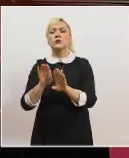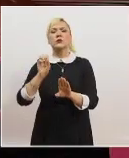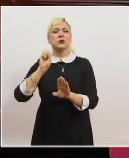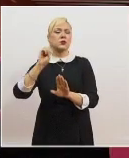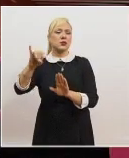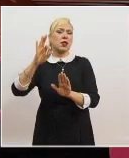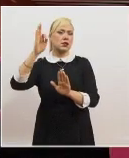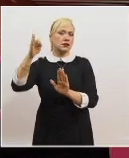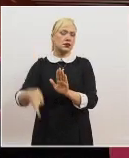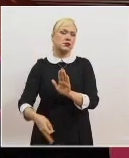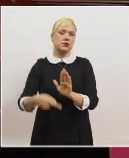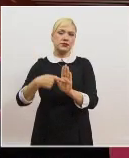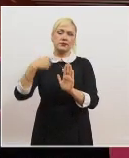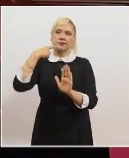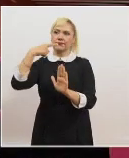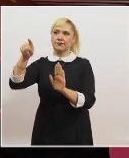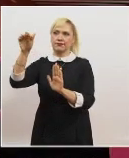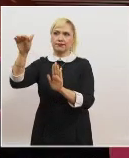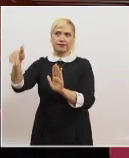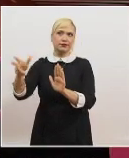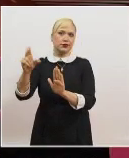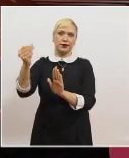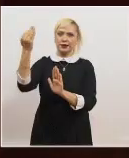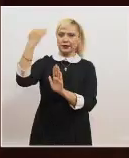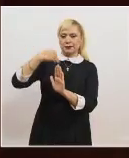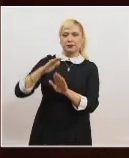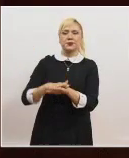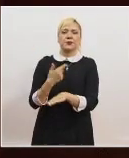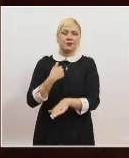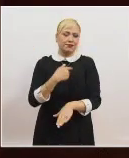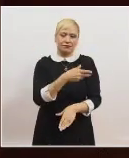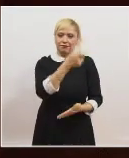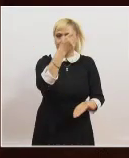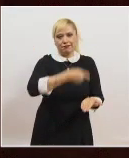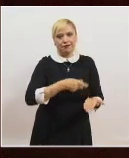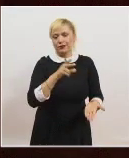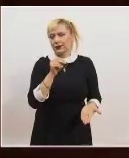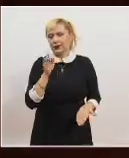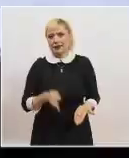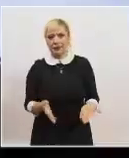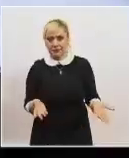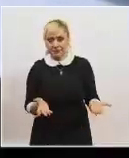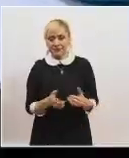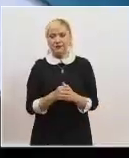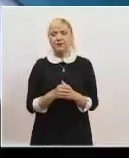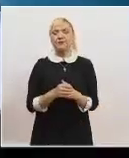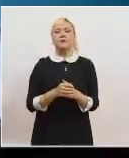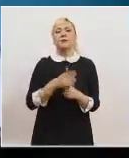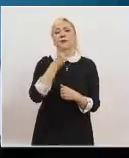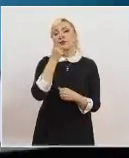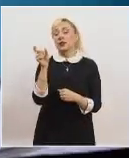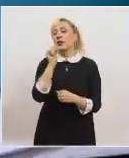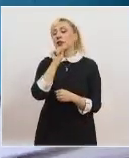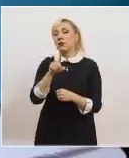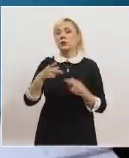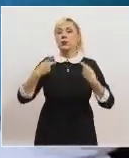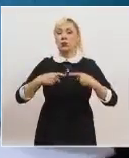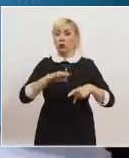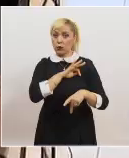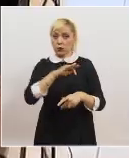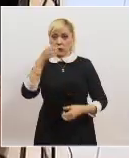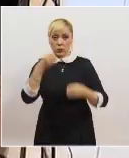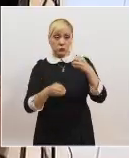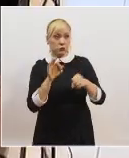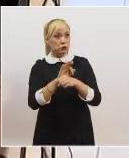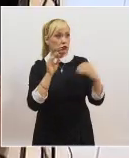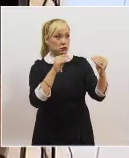queja. También fijó como jurisprudencia que las personas podrán decidir si promueven juicio de amparo o si siguen el procedimiento